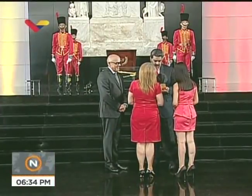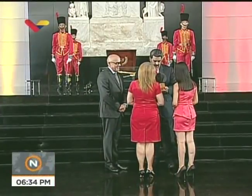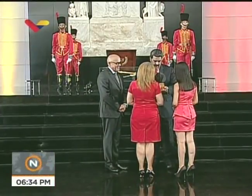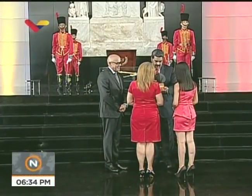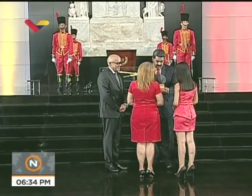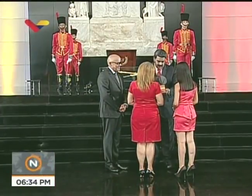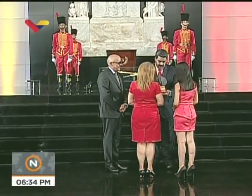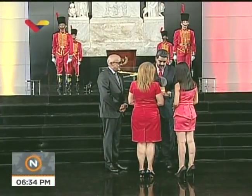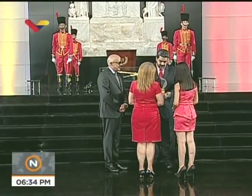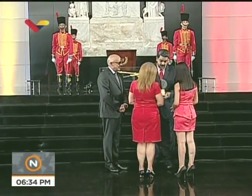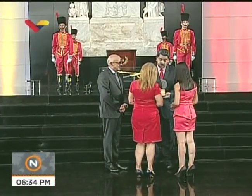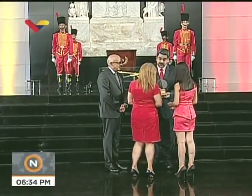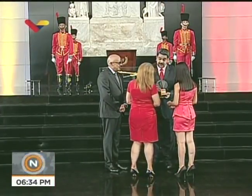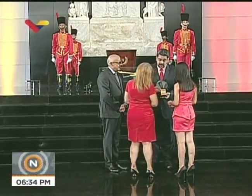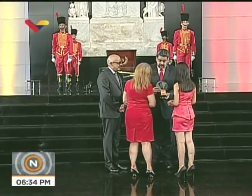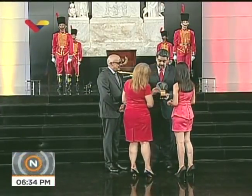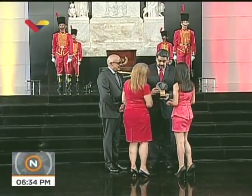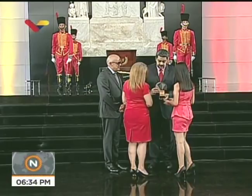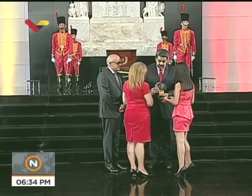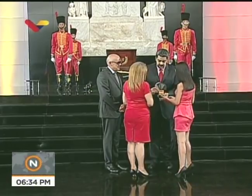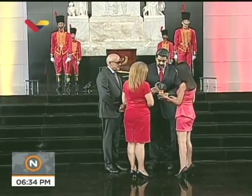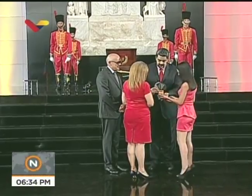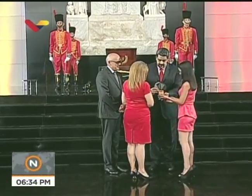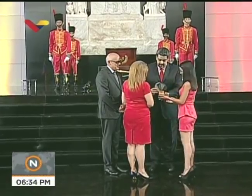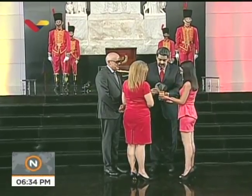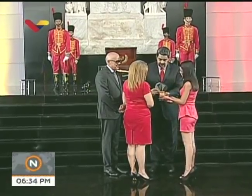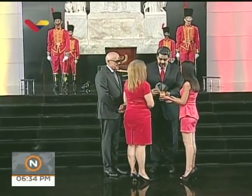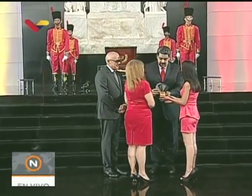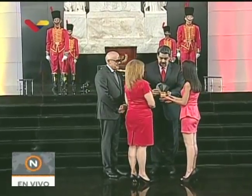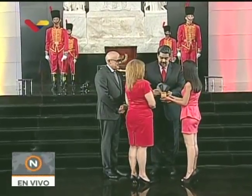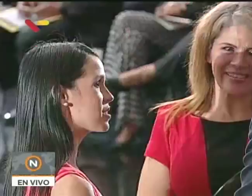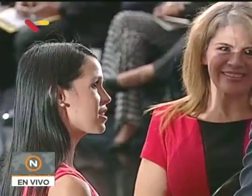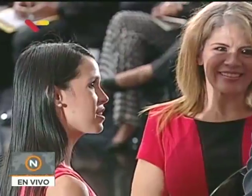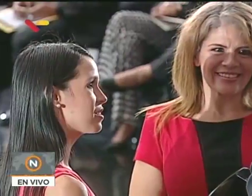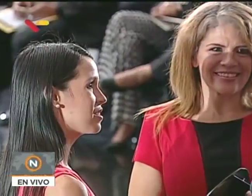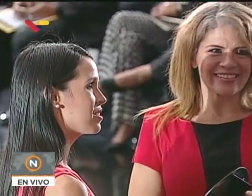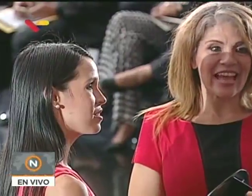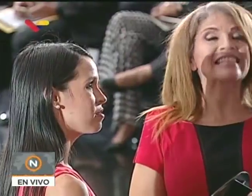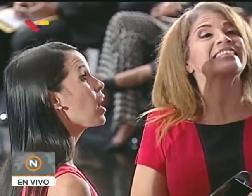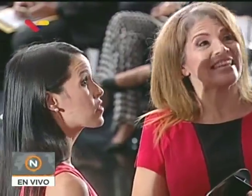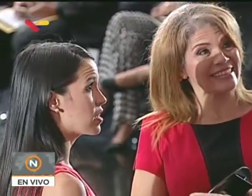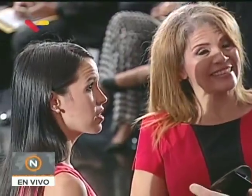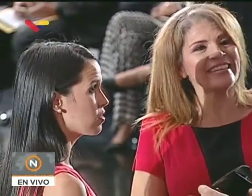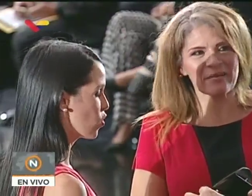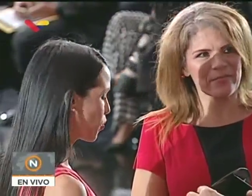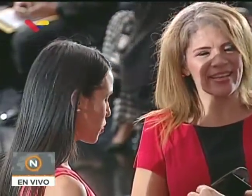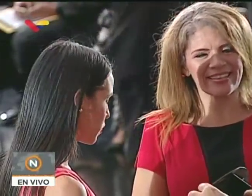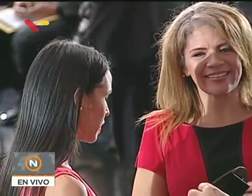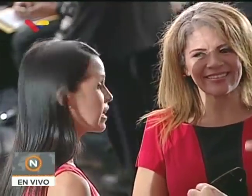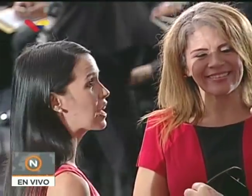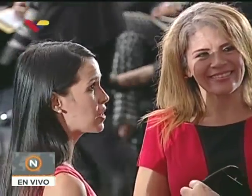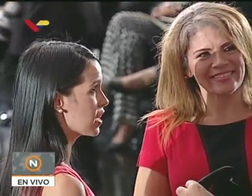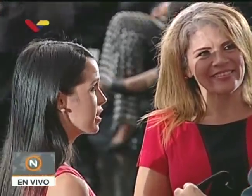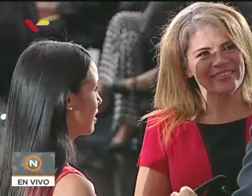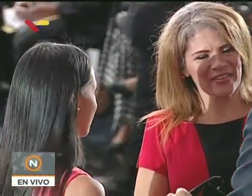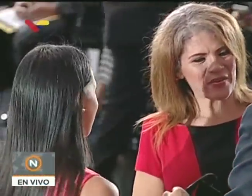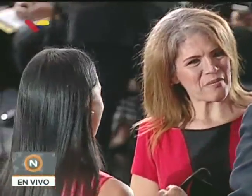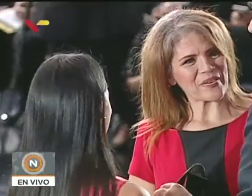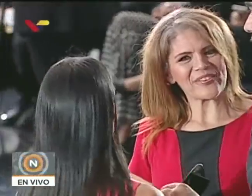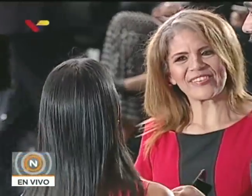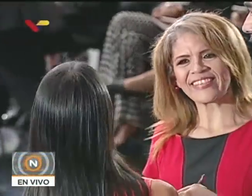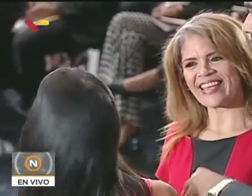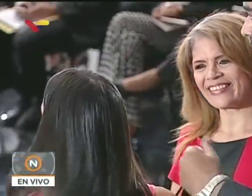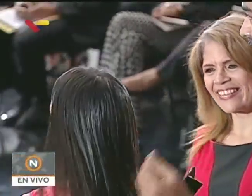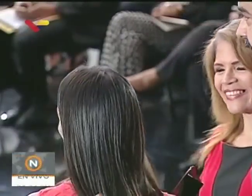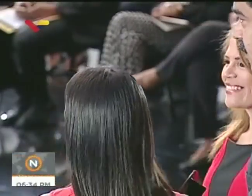estudio y análisis comunicacional, luego de la evaluación del jurado, de quienes integran la fundación del Premio Nacional